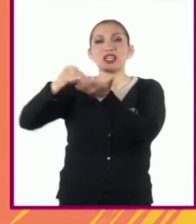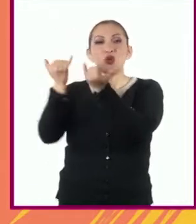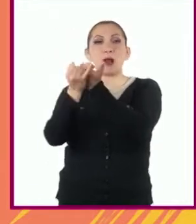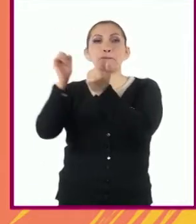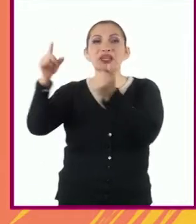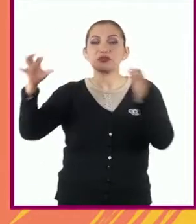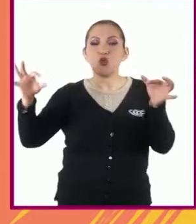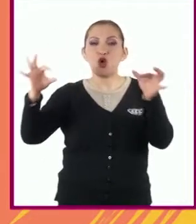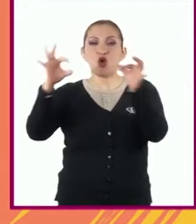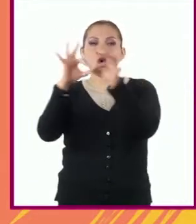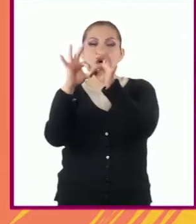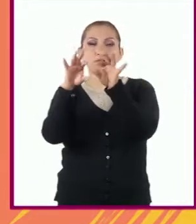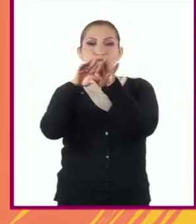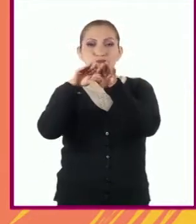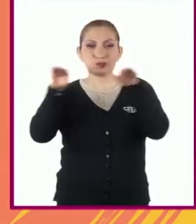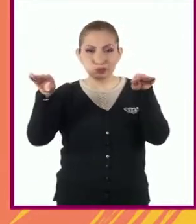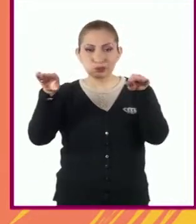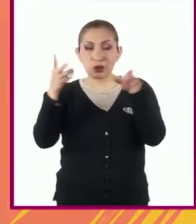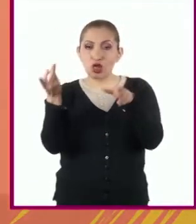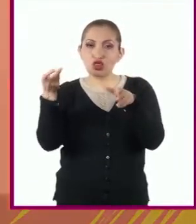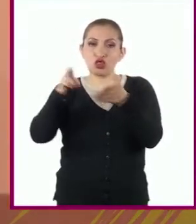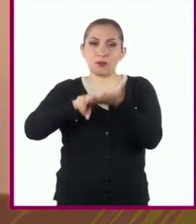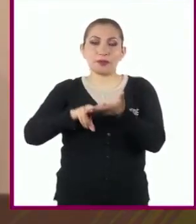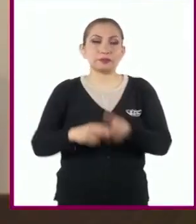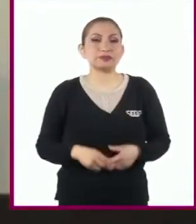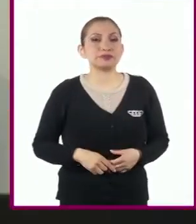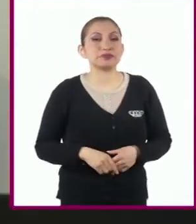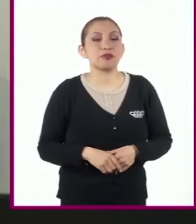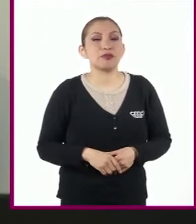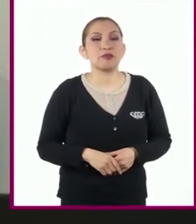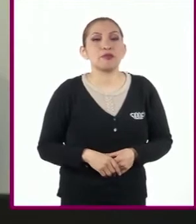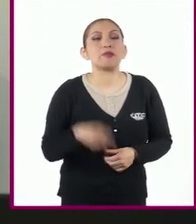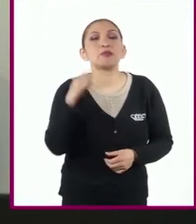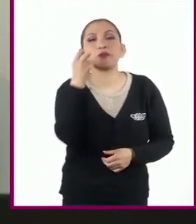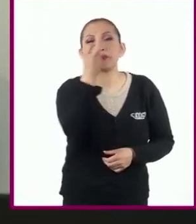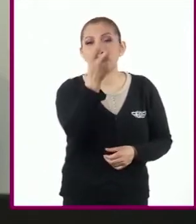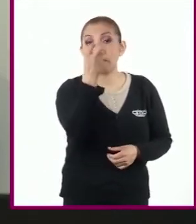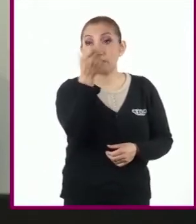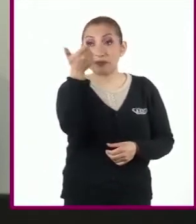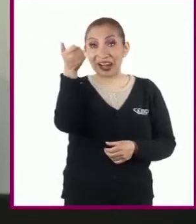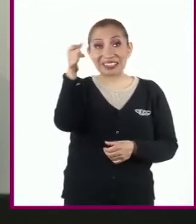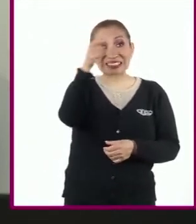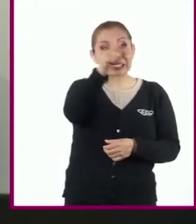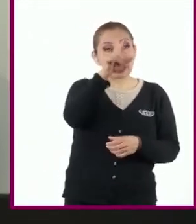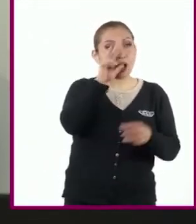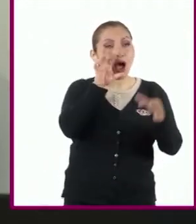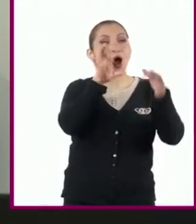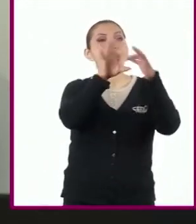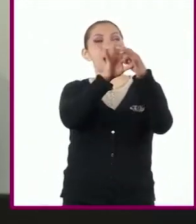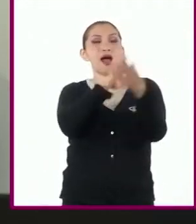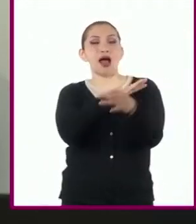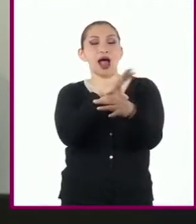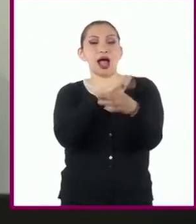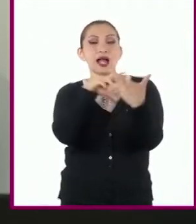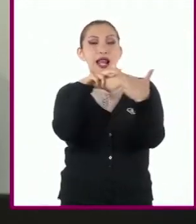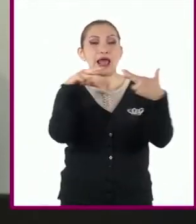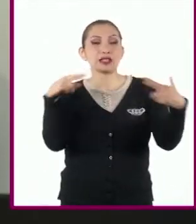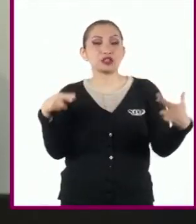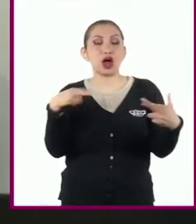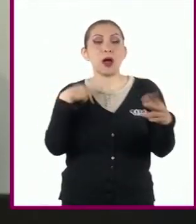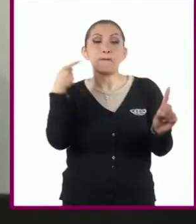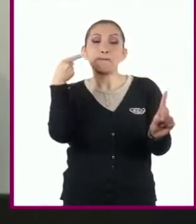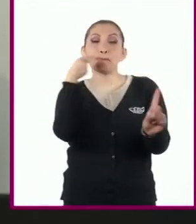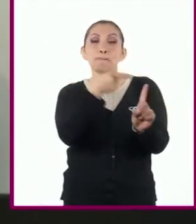proporción, en este caso, al doble. Es por esta característica que se establece una relación